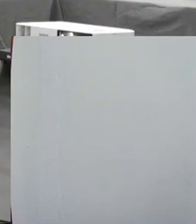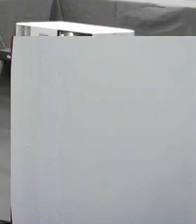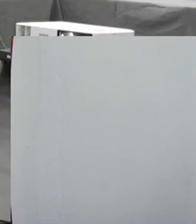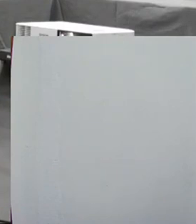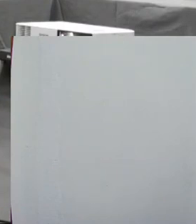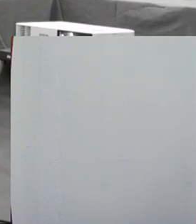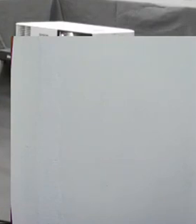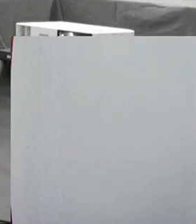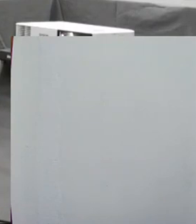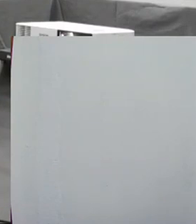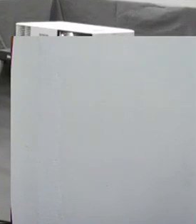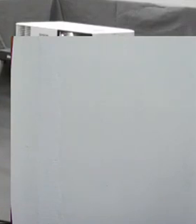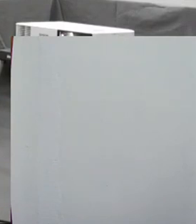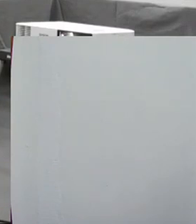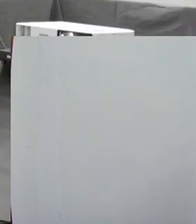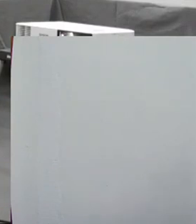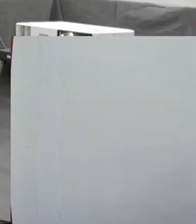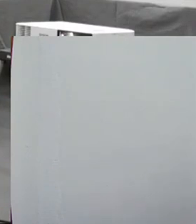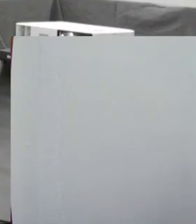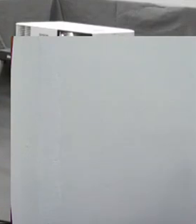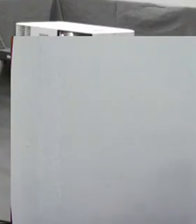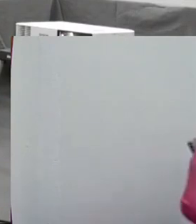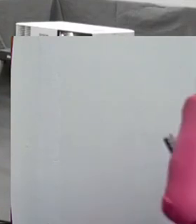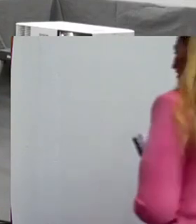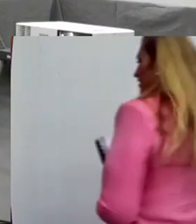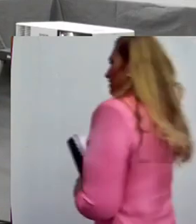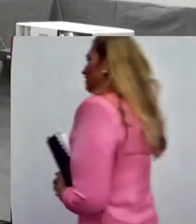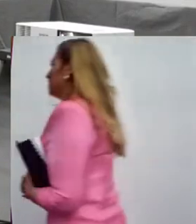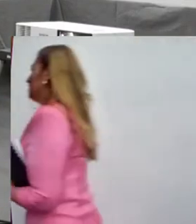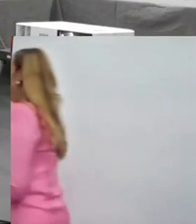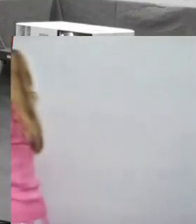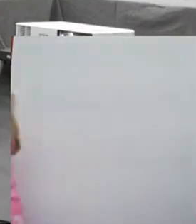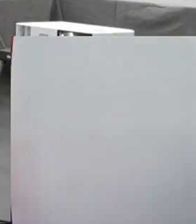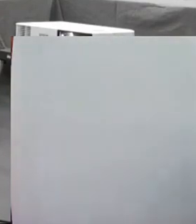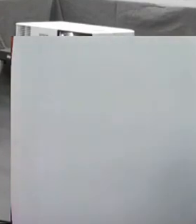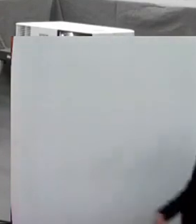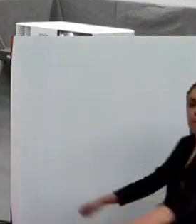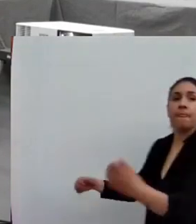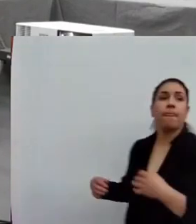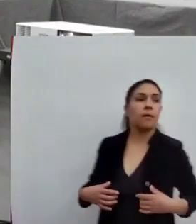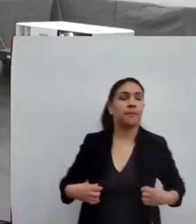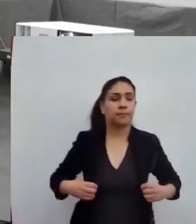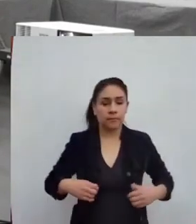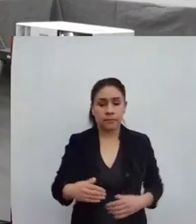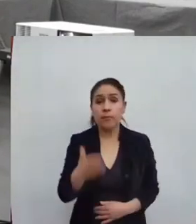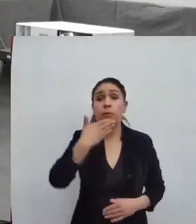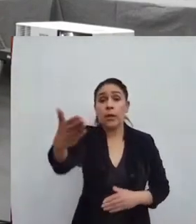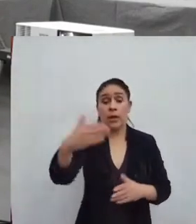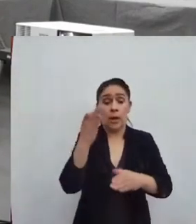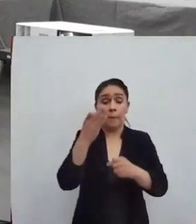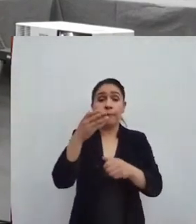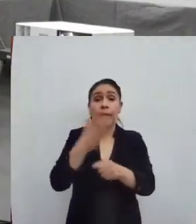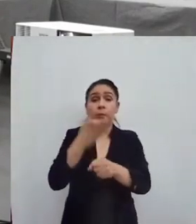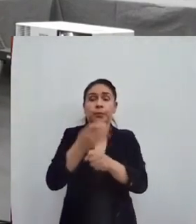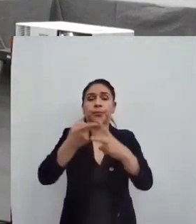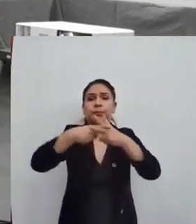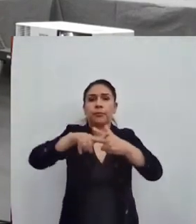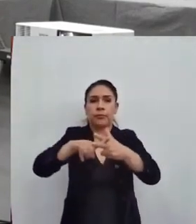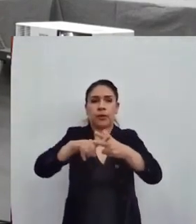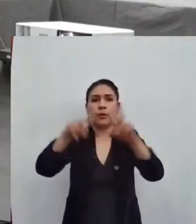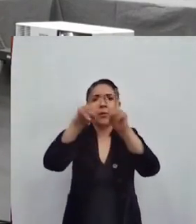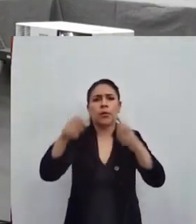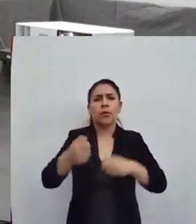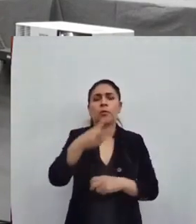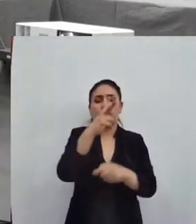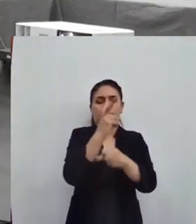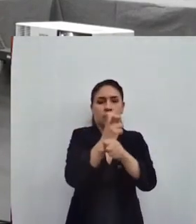A continuación, daremos inicio a la mesa de trabajo sobre el título segundo, denominado El Sistema